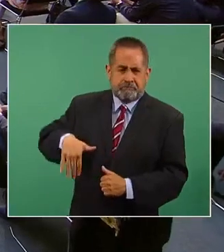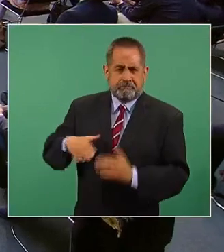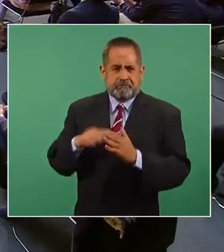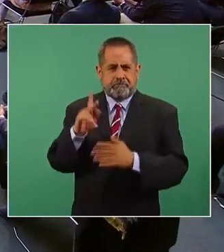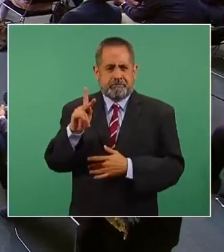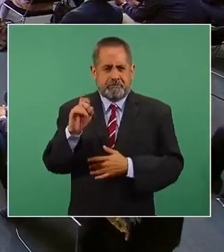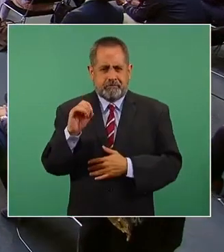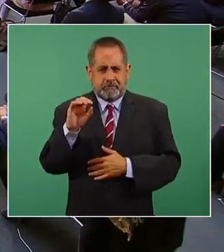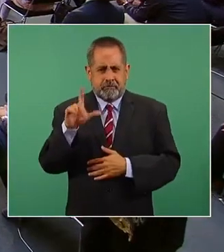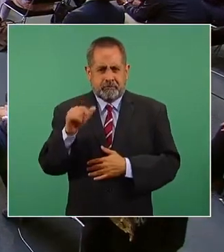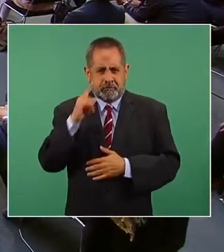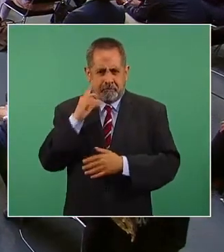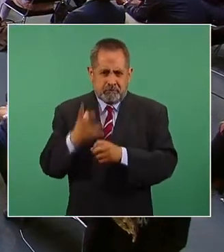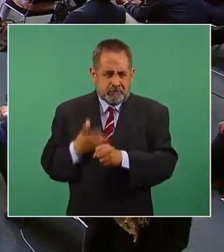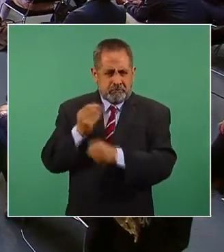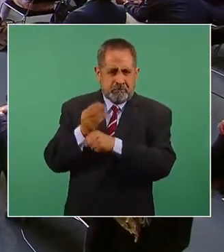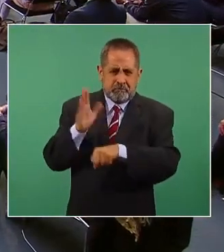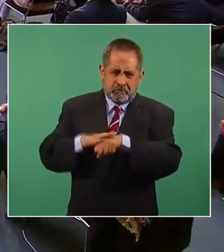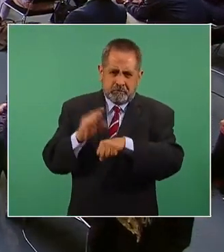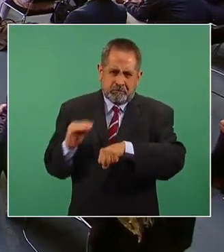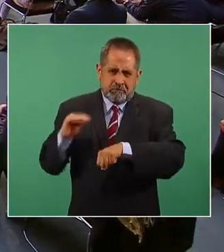hubo un incremento.